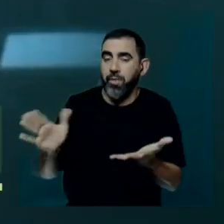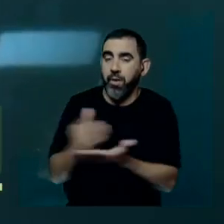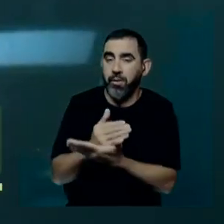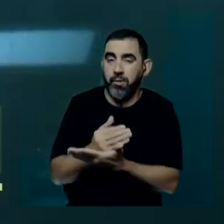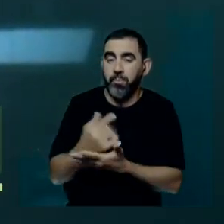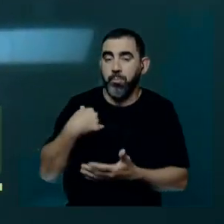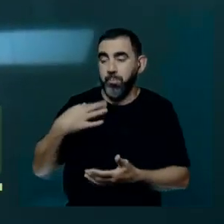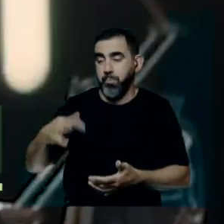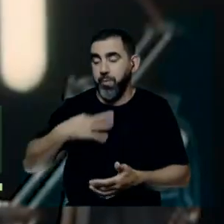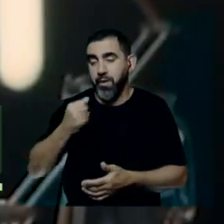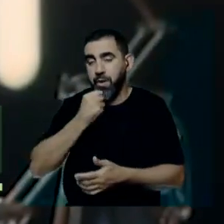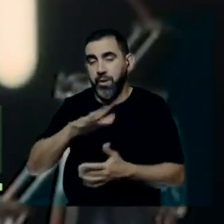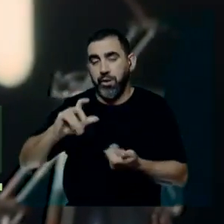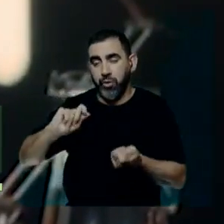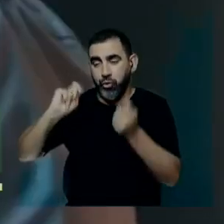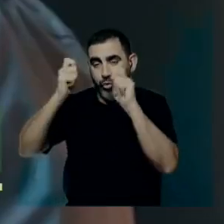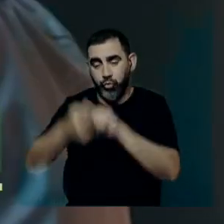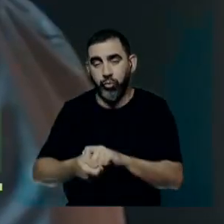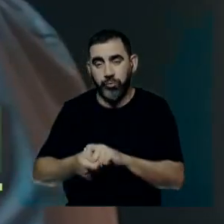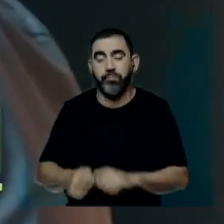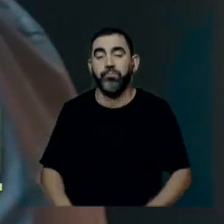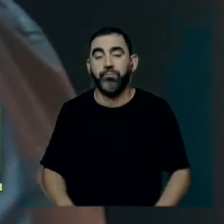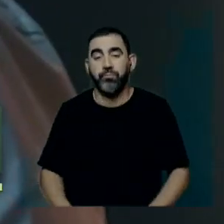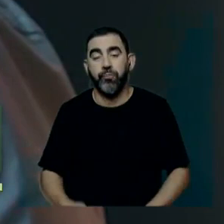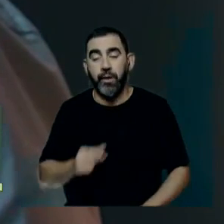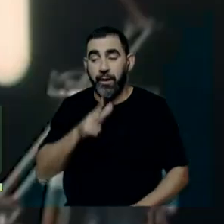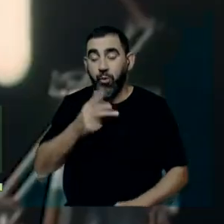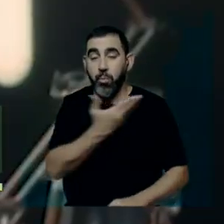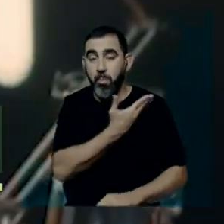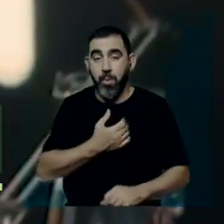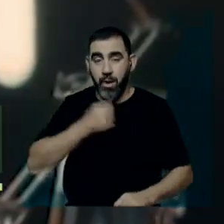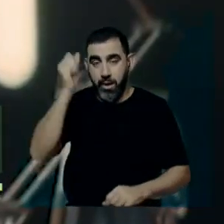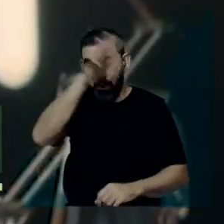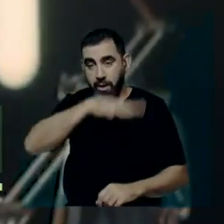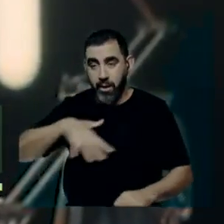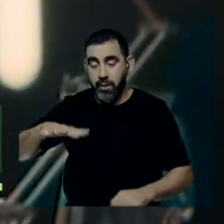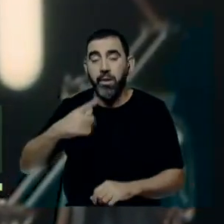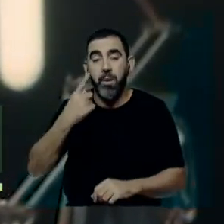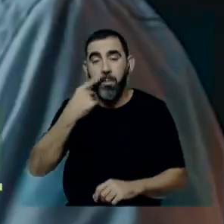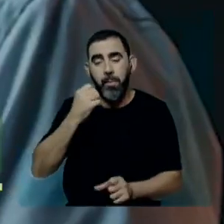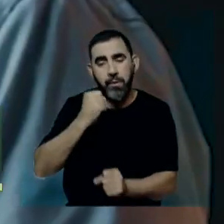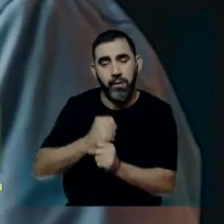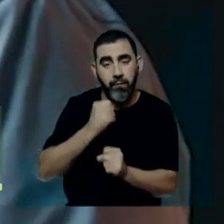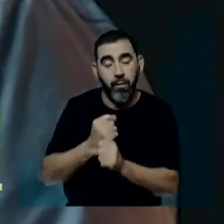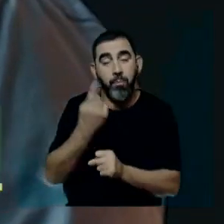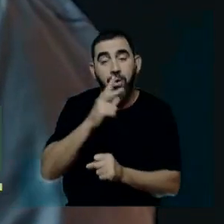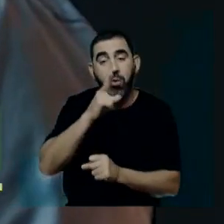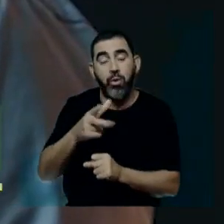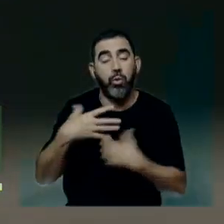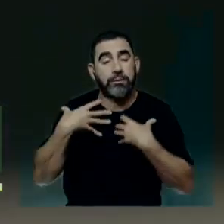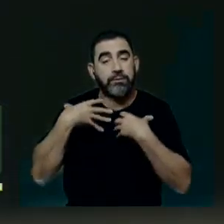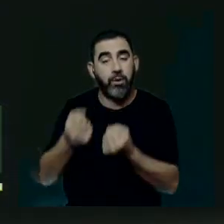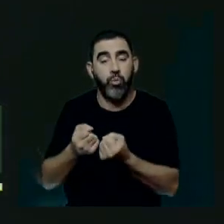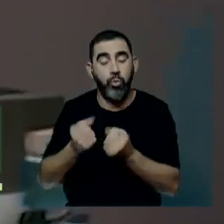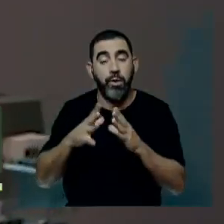propia vida es una historia de transformación, dice Silva. Soy hijo de una maestra rural y mi padre un gran trabajador, pero también soy hijo de la salud y